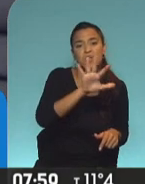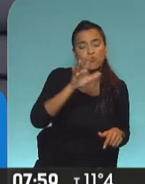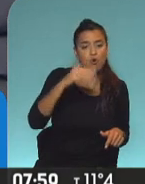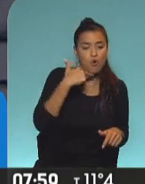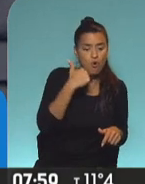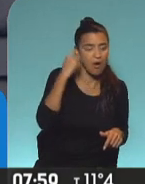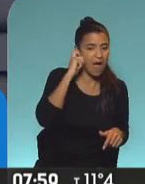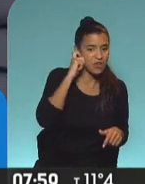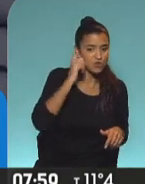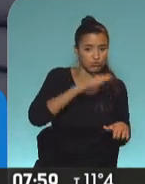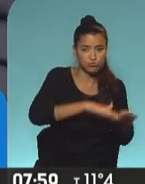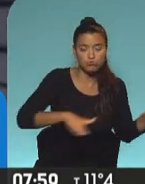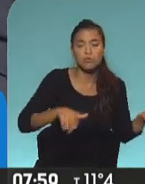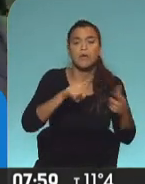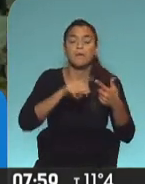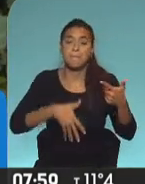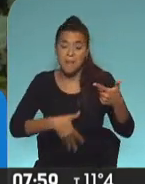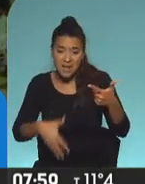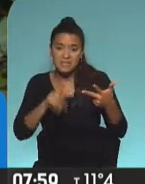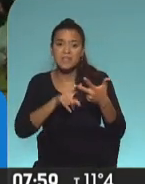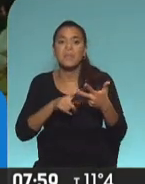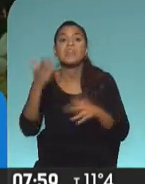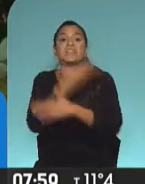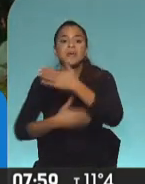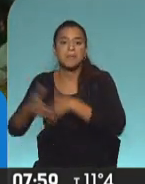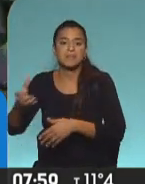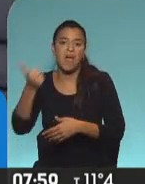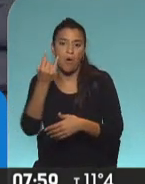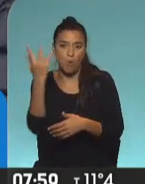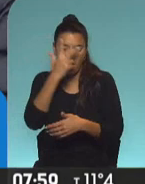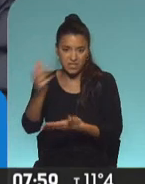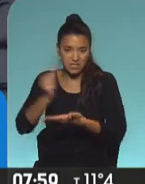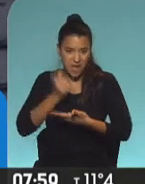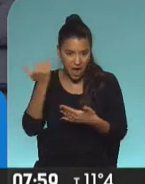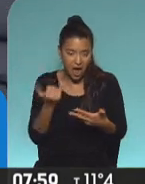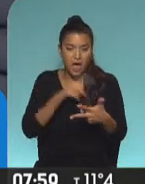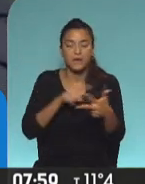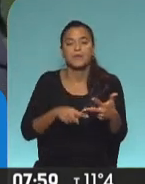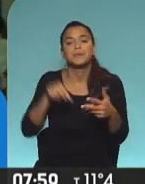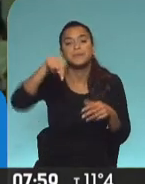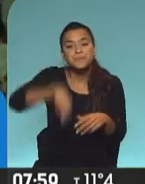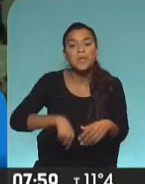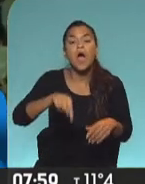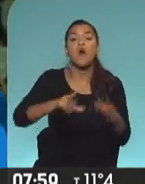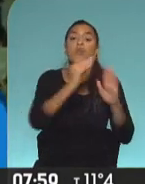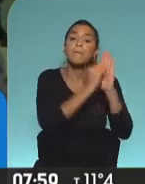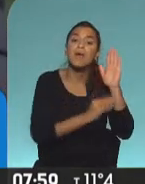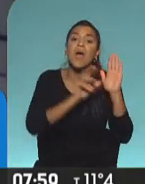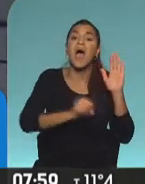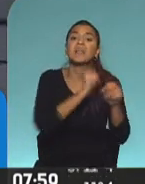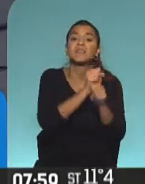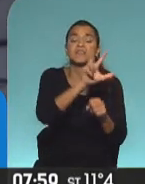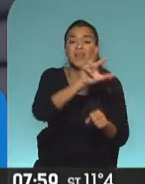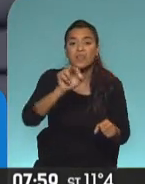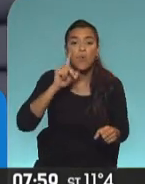para las personas con discapacidad que tienen asignación. Ahora se van a incorporar nuevas madres porque teníamos el padrón al 31 de diciembre, ahora hicimos el padrón al 30 de junio,